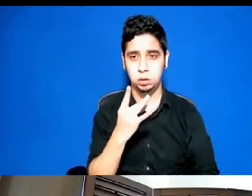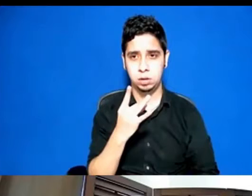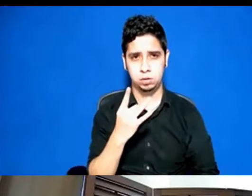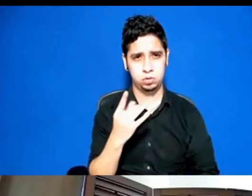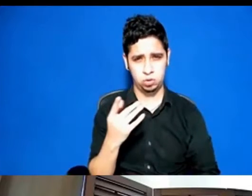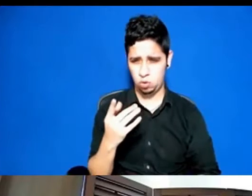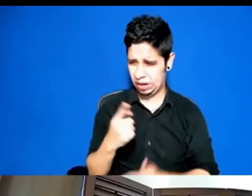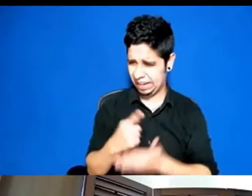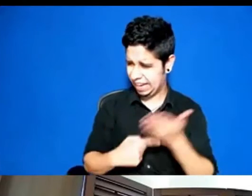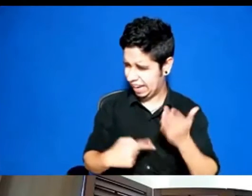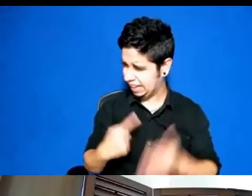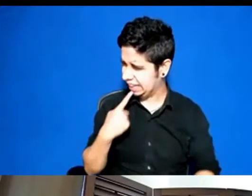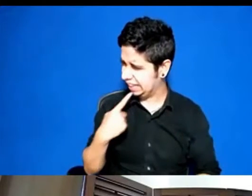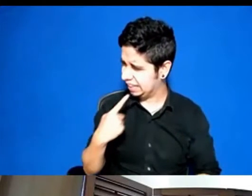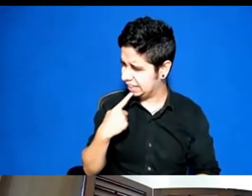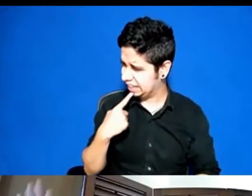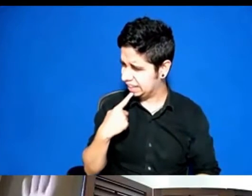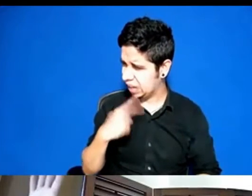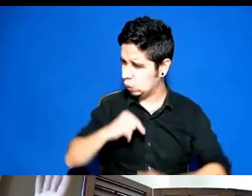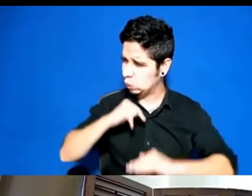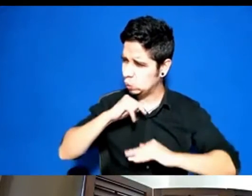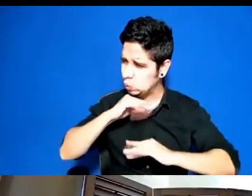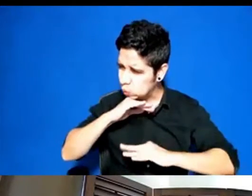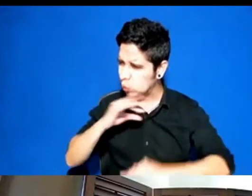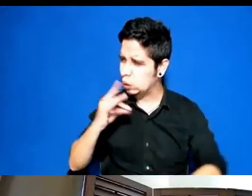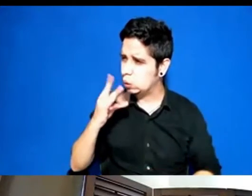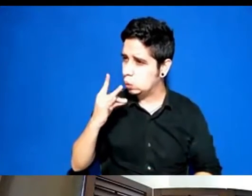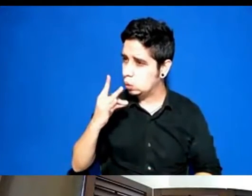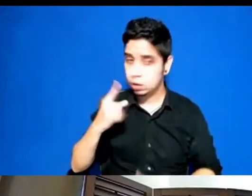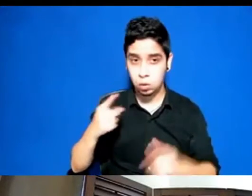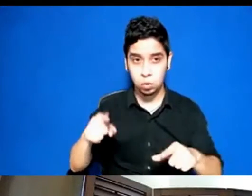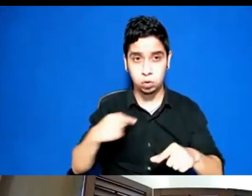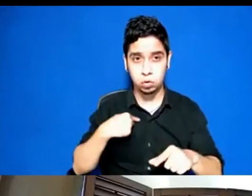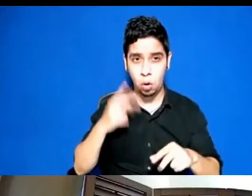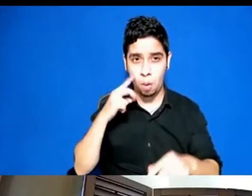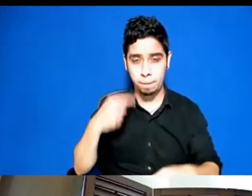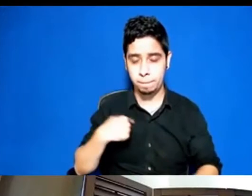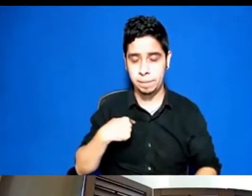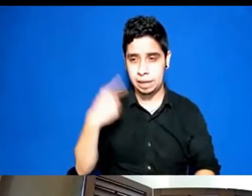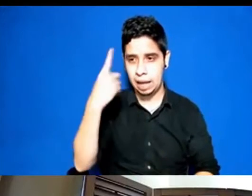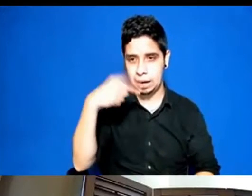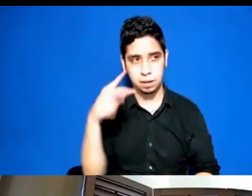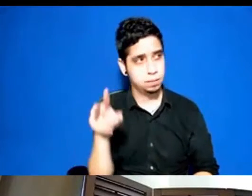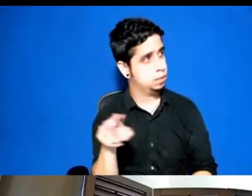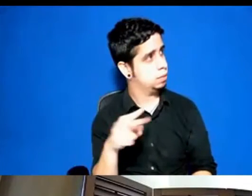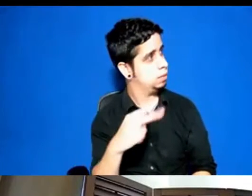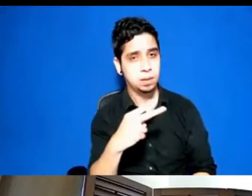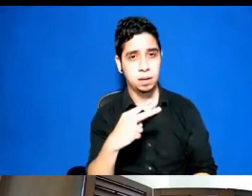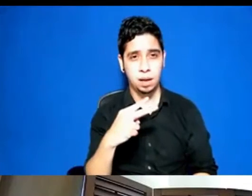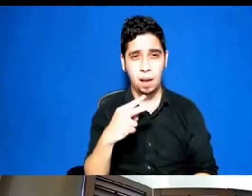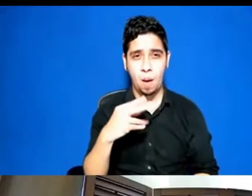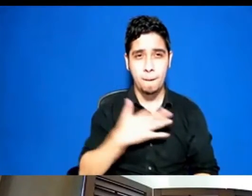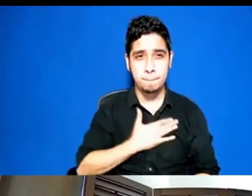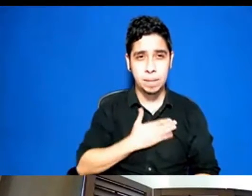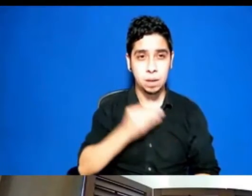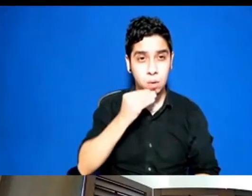la cabeza y miro para mi casa. ¿Y quién ustedes creen que era la que más estaba